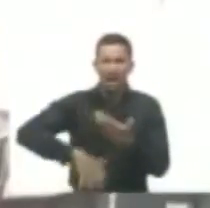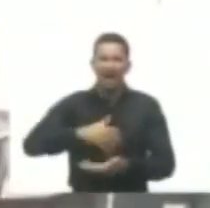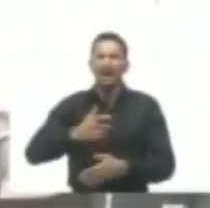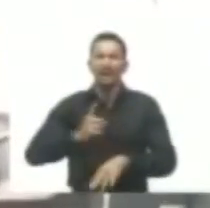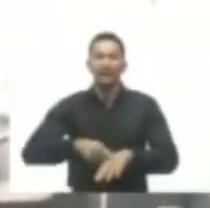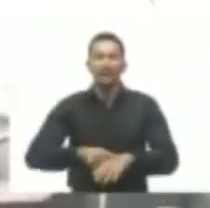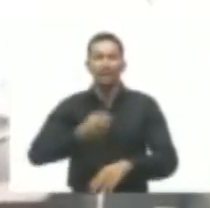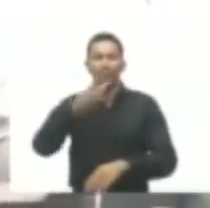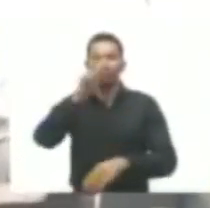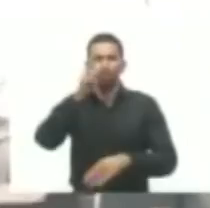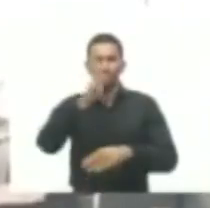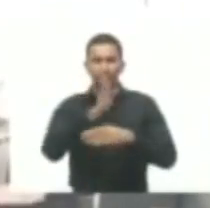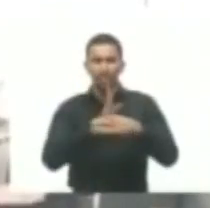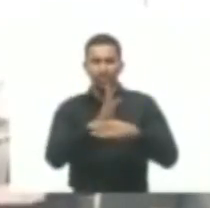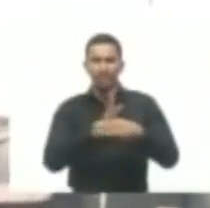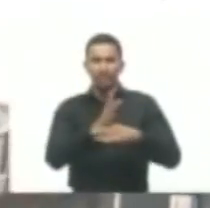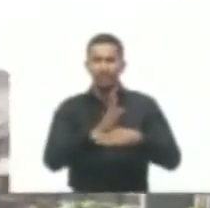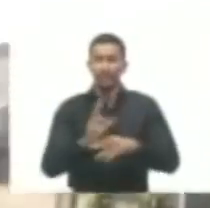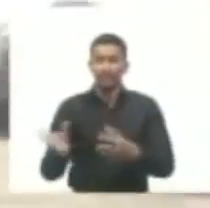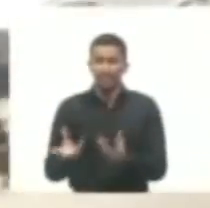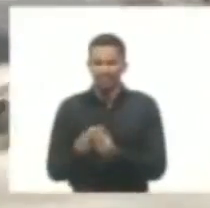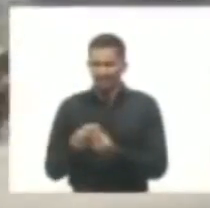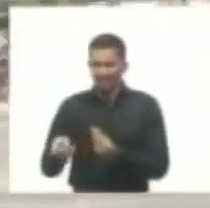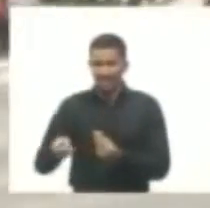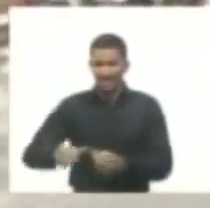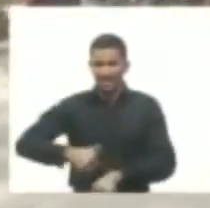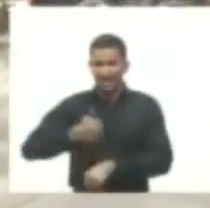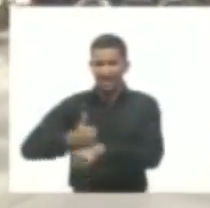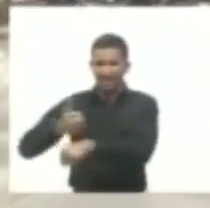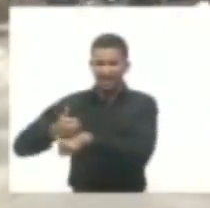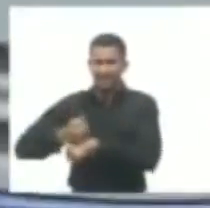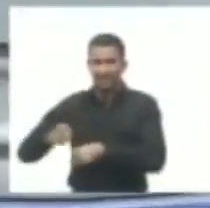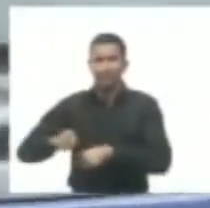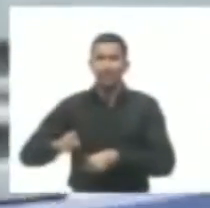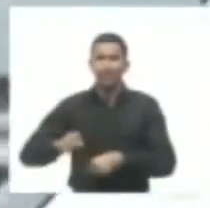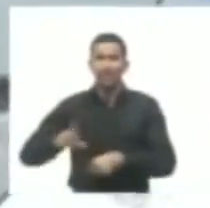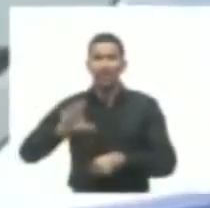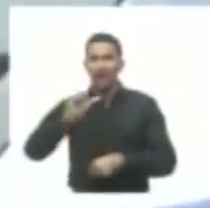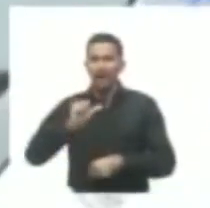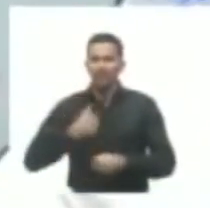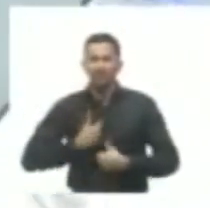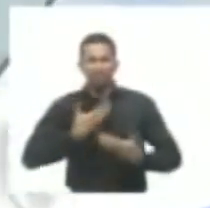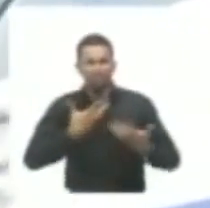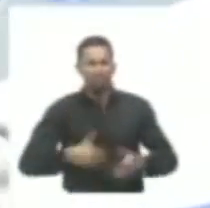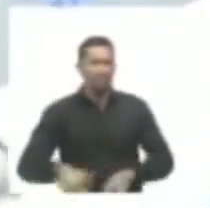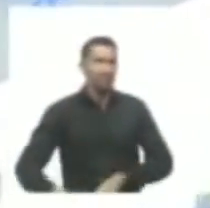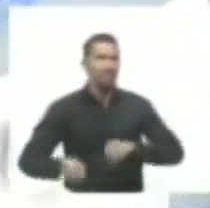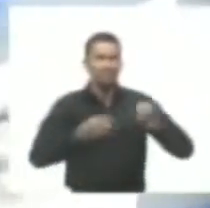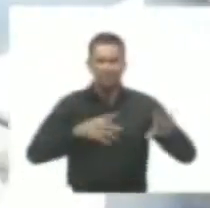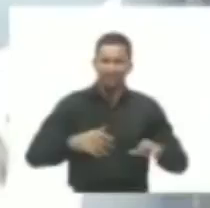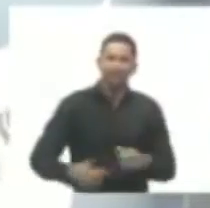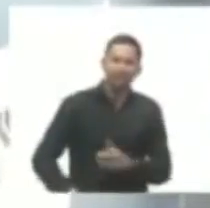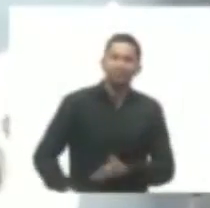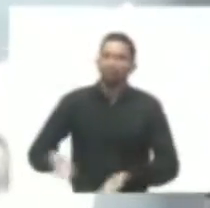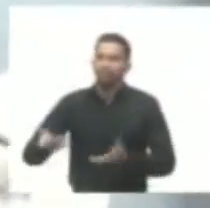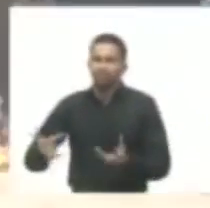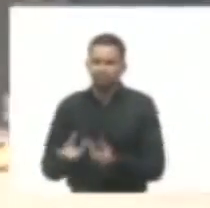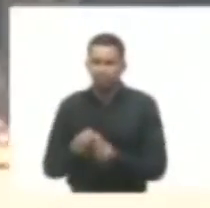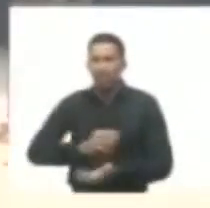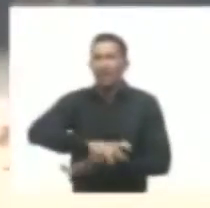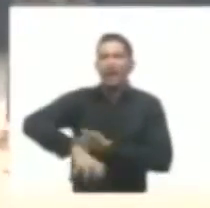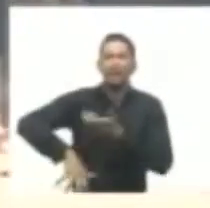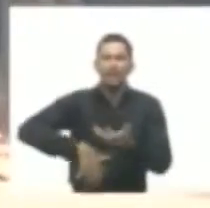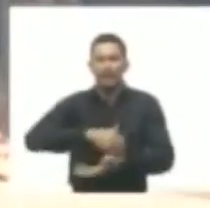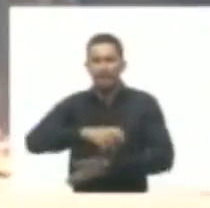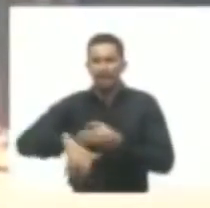mediodía, cuando los reclusos, considerados como los jefes del patio A, se opusieron a ser trasladados e iniciaron revueltas al interior del penal. Esto